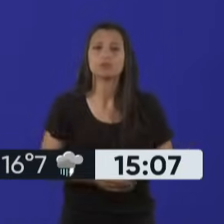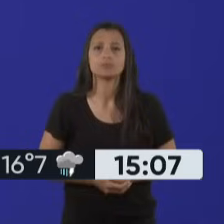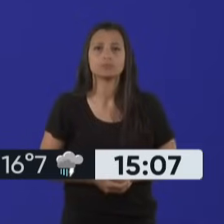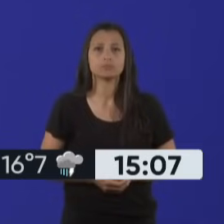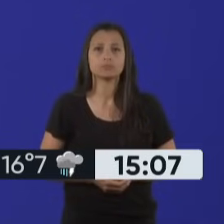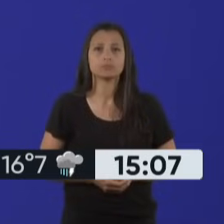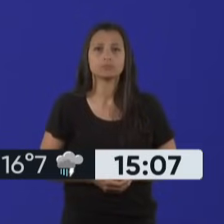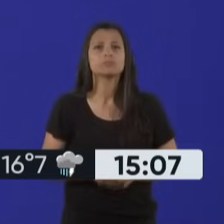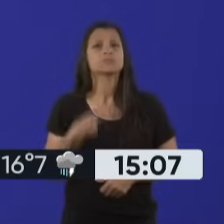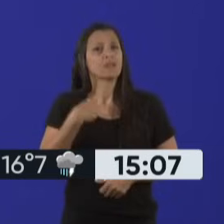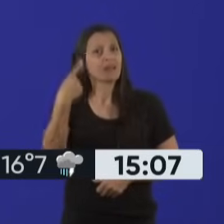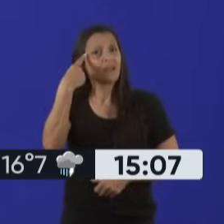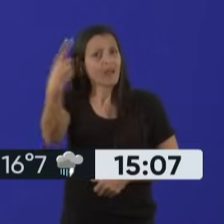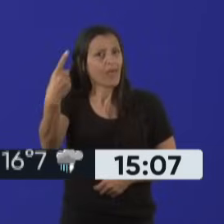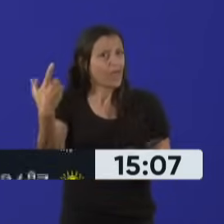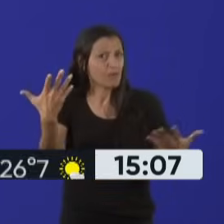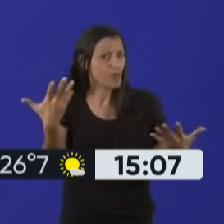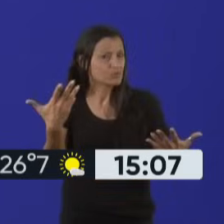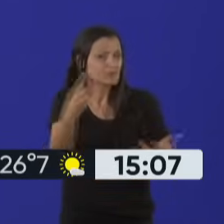es tanto lo que creemos en eso.